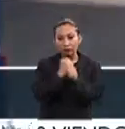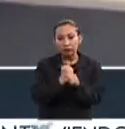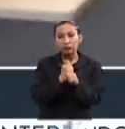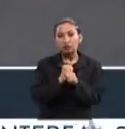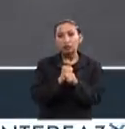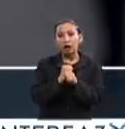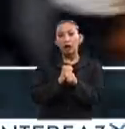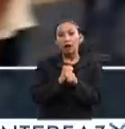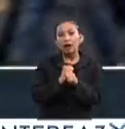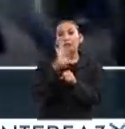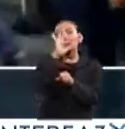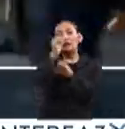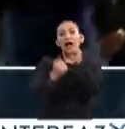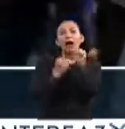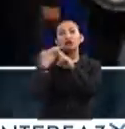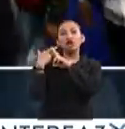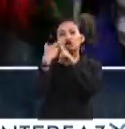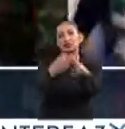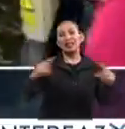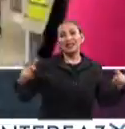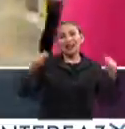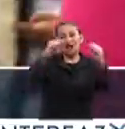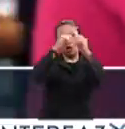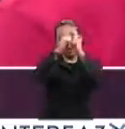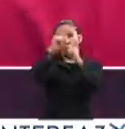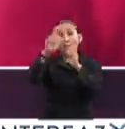el festejo el 50 aniversario de la de Tlatelolco. El libro se llama